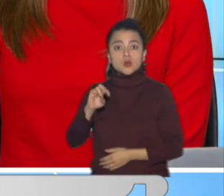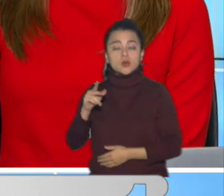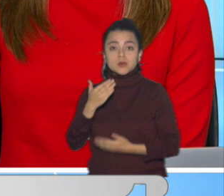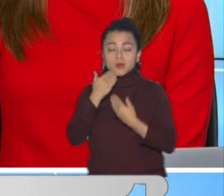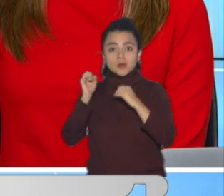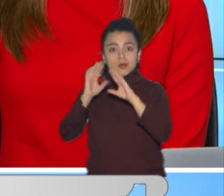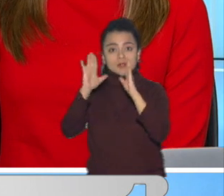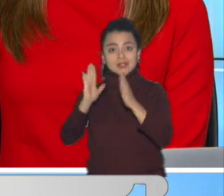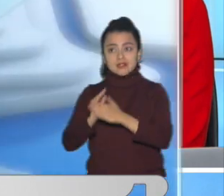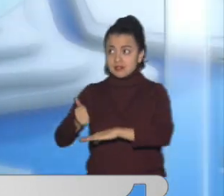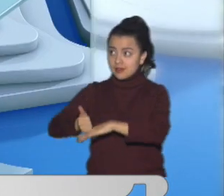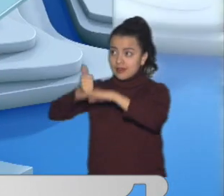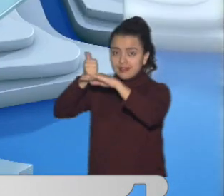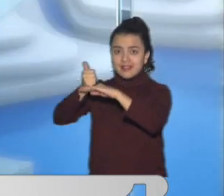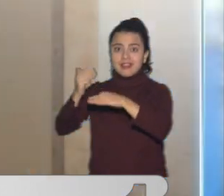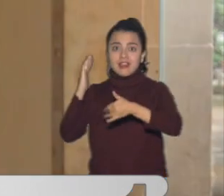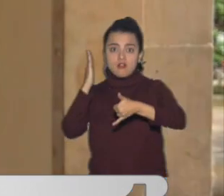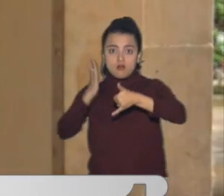muy buenos días.